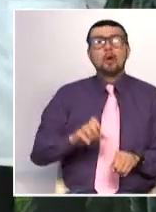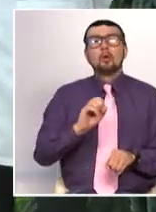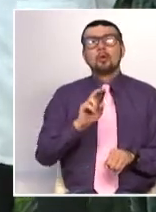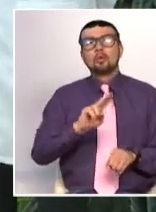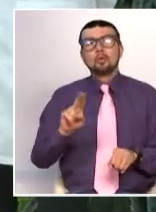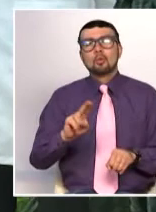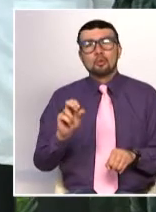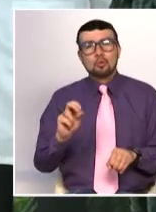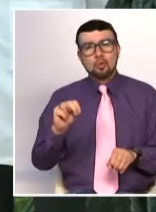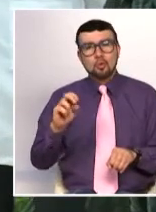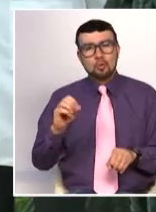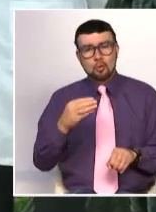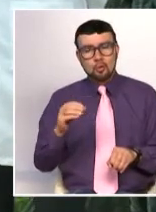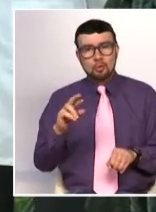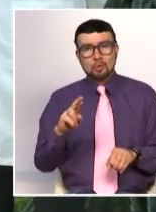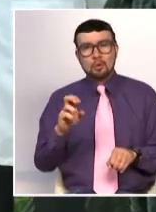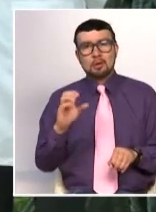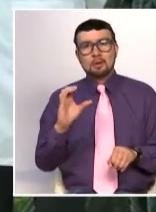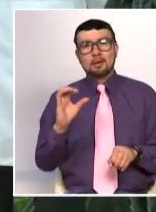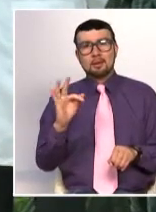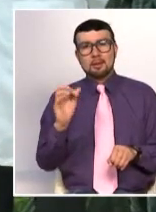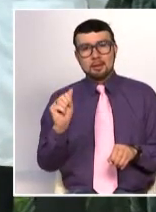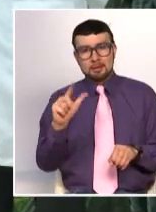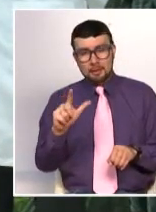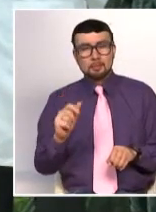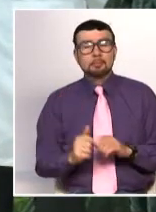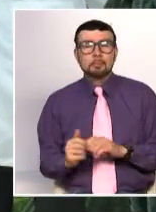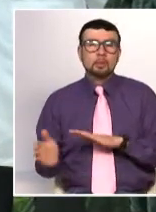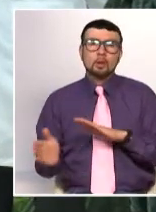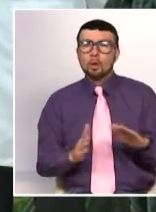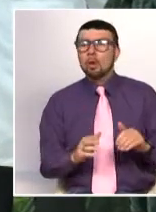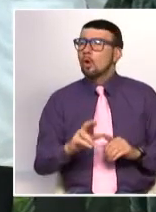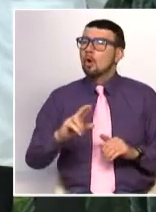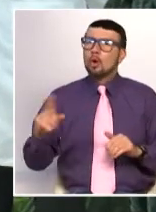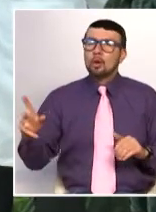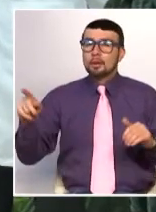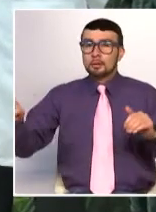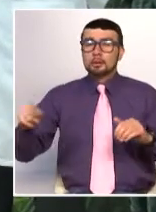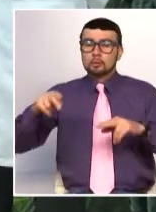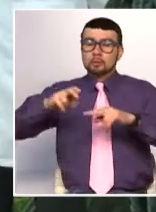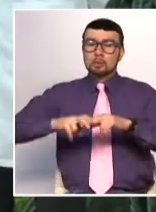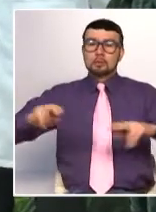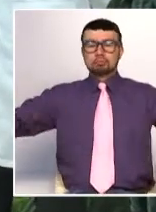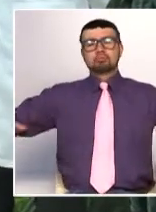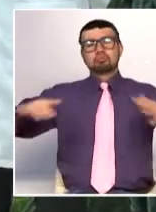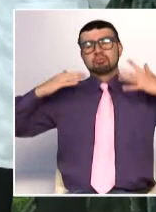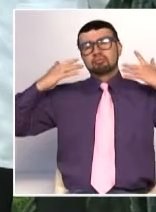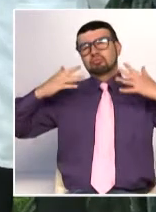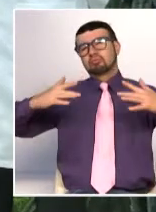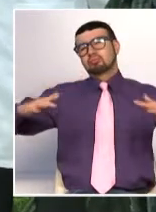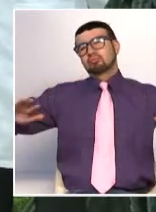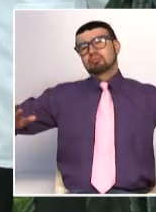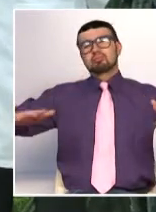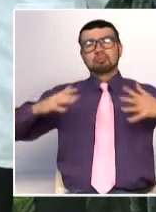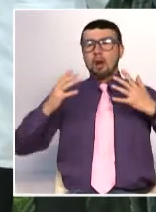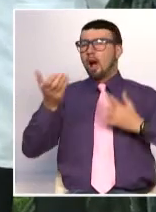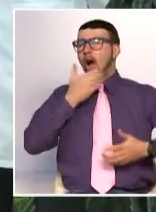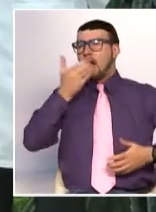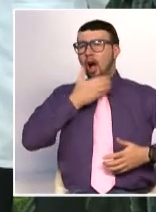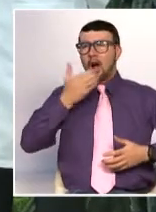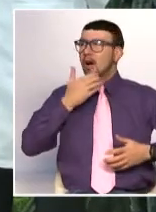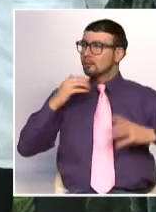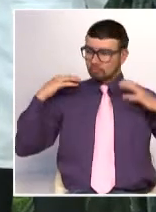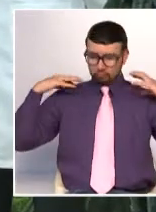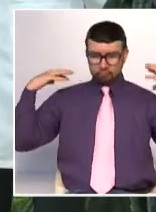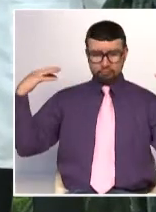muy diferente y una cosa que se llama una cámara infrarrojo lejano que va a producir una desintoxicación a través de la piel ese es uno de los procesos que también